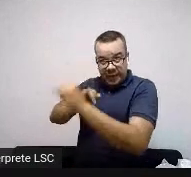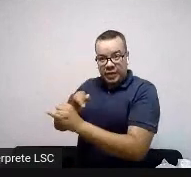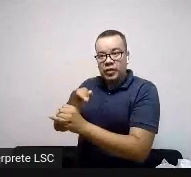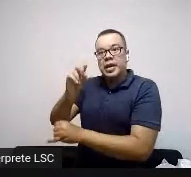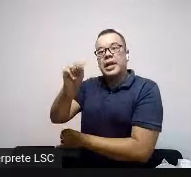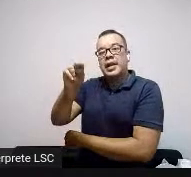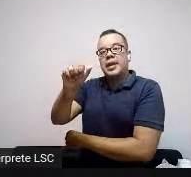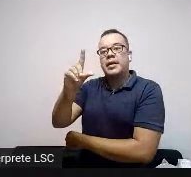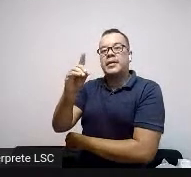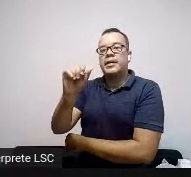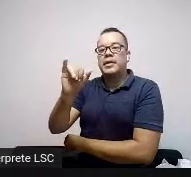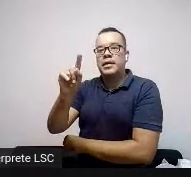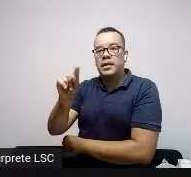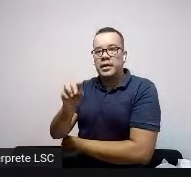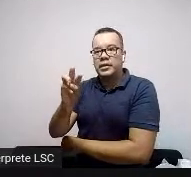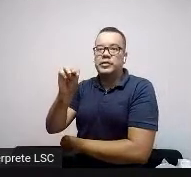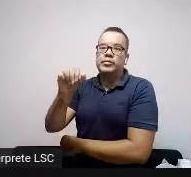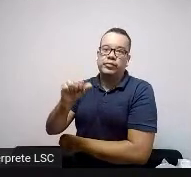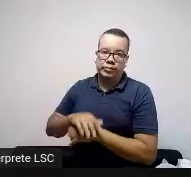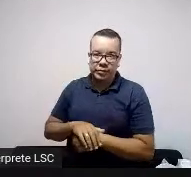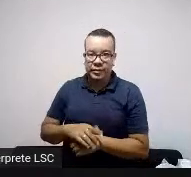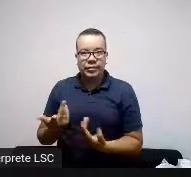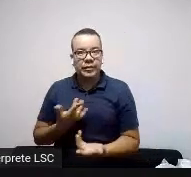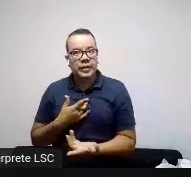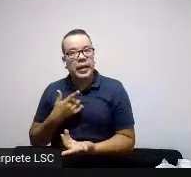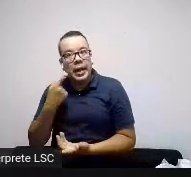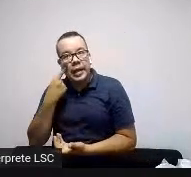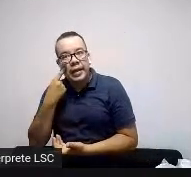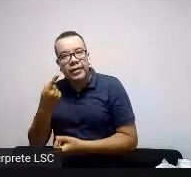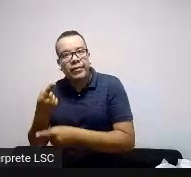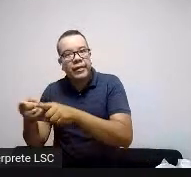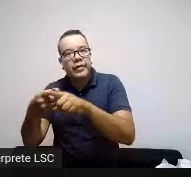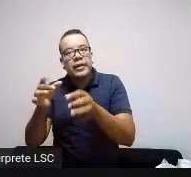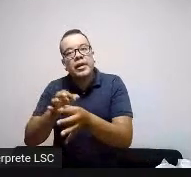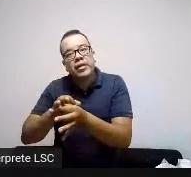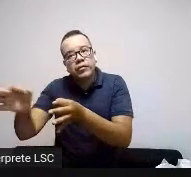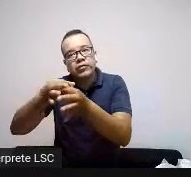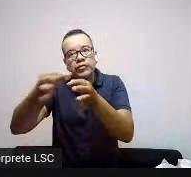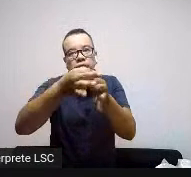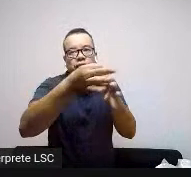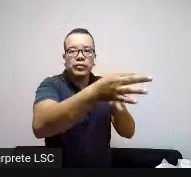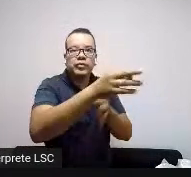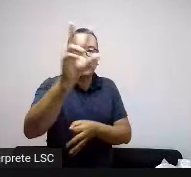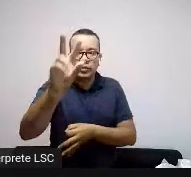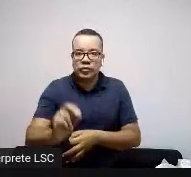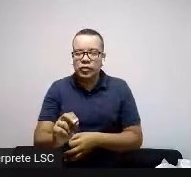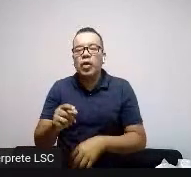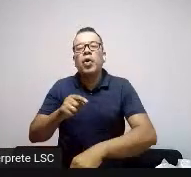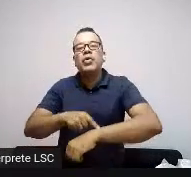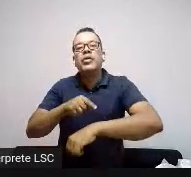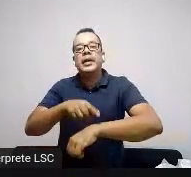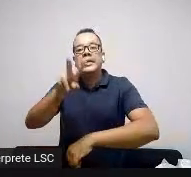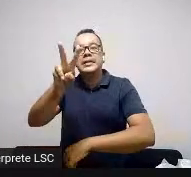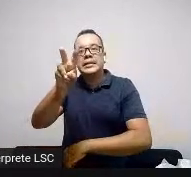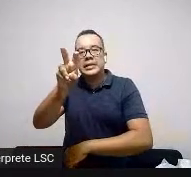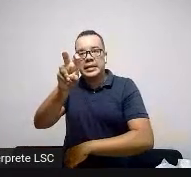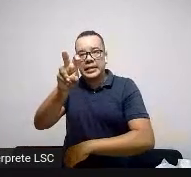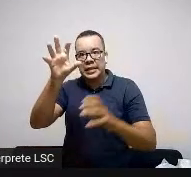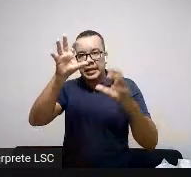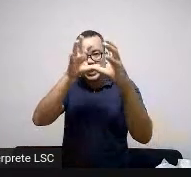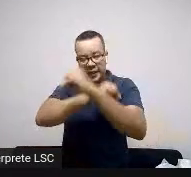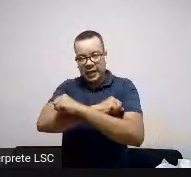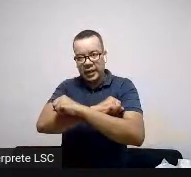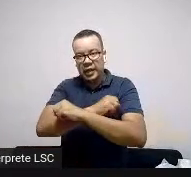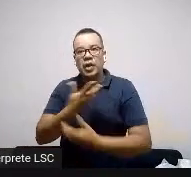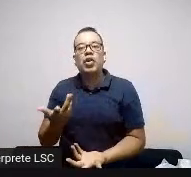a los diferentes municipios de Risaralda. La invitación a las 7 de la noche, mañana, conectados con la página